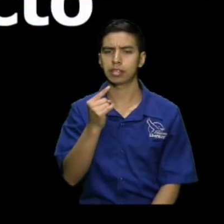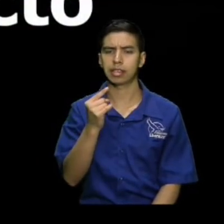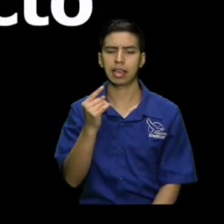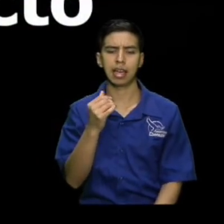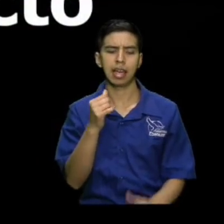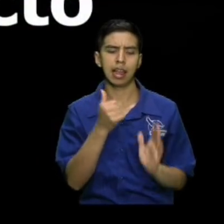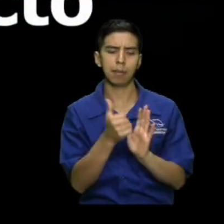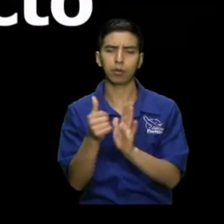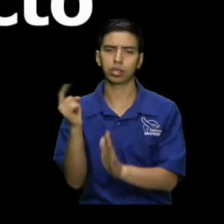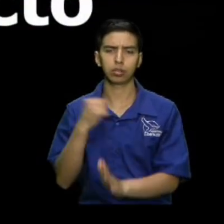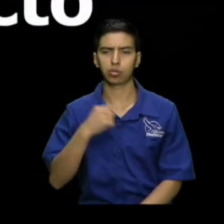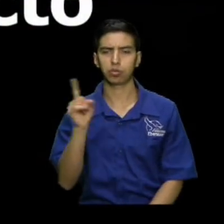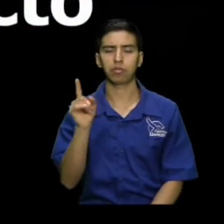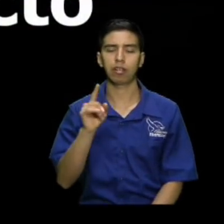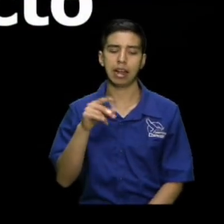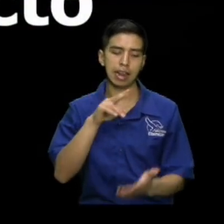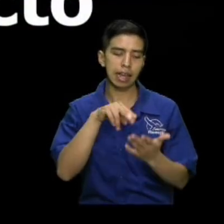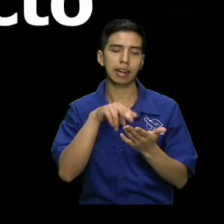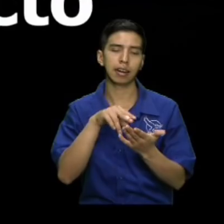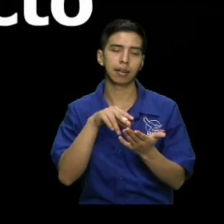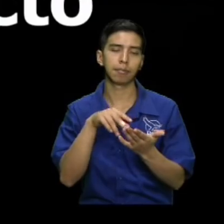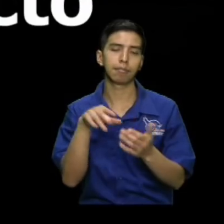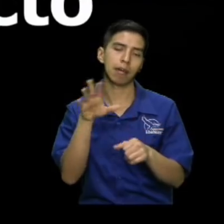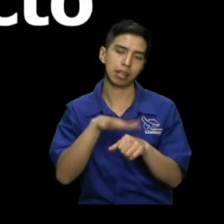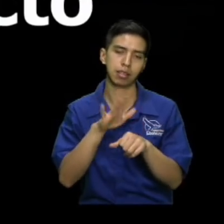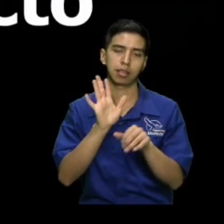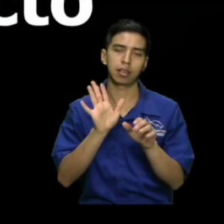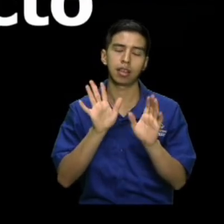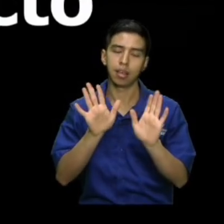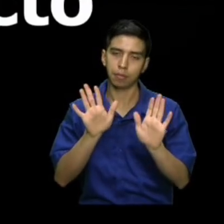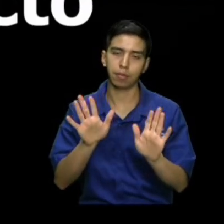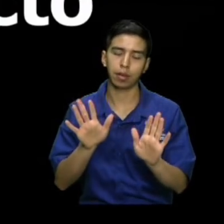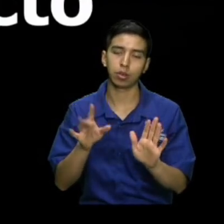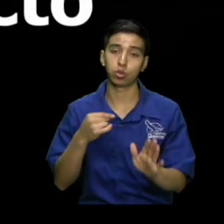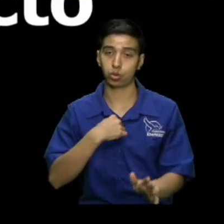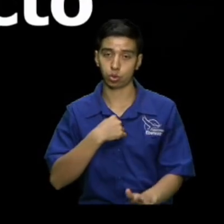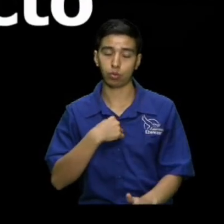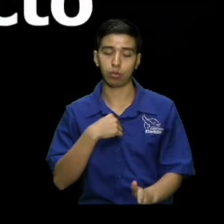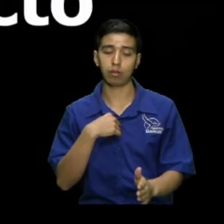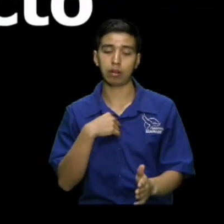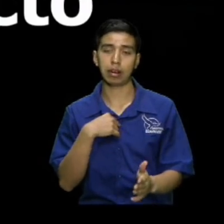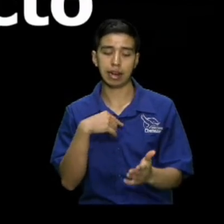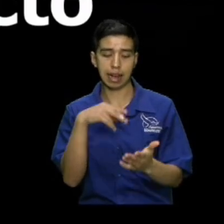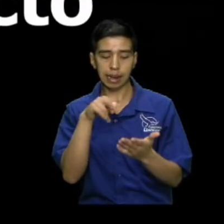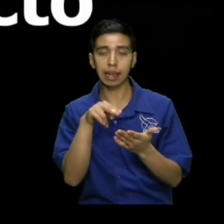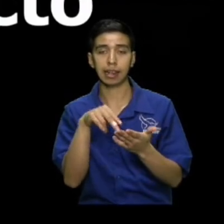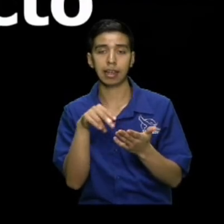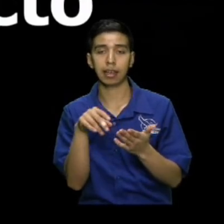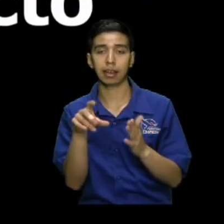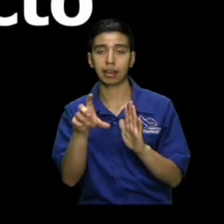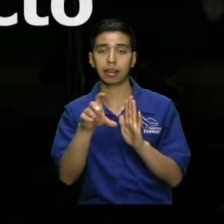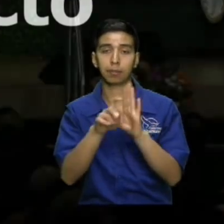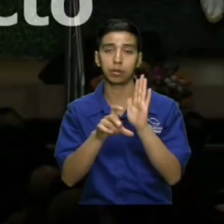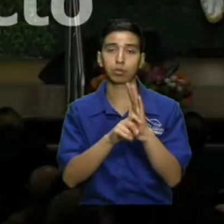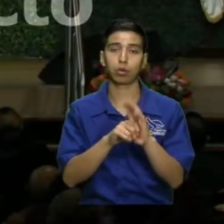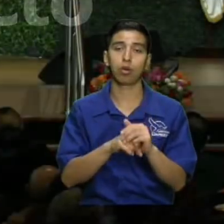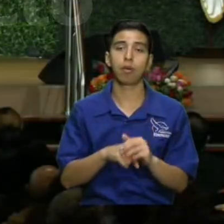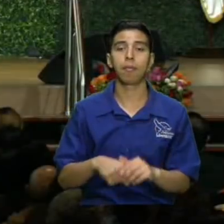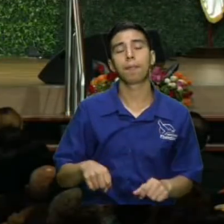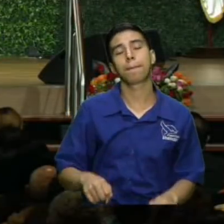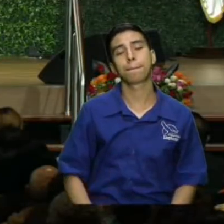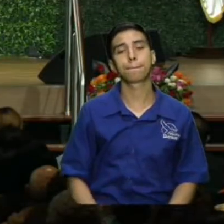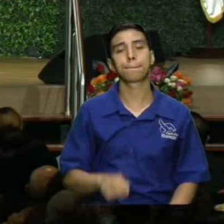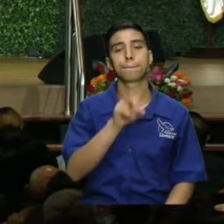verso 25, 26, 27, 28, sino que voy a leer el 28, 27, 26 y así para averiguar